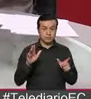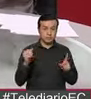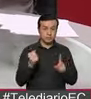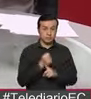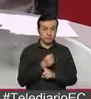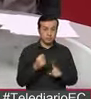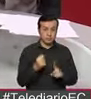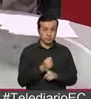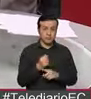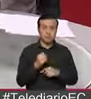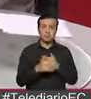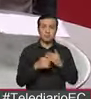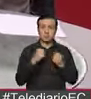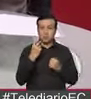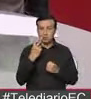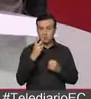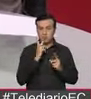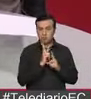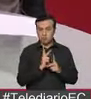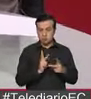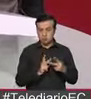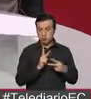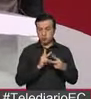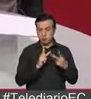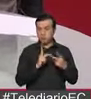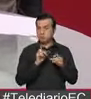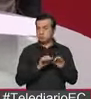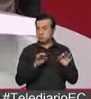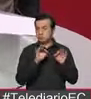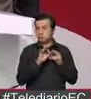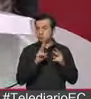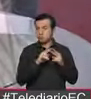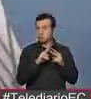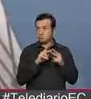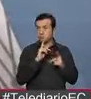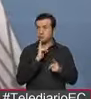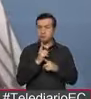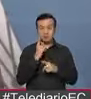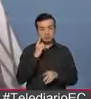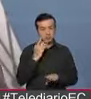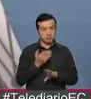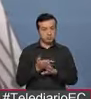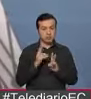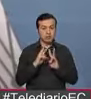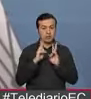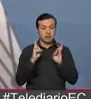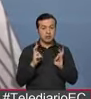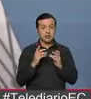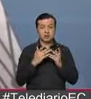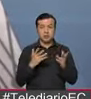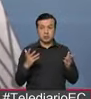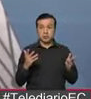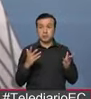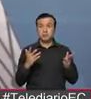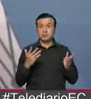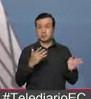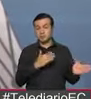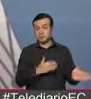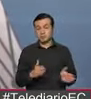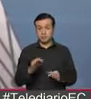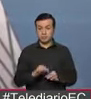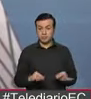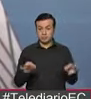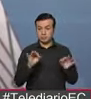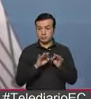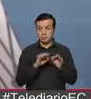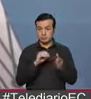desarrollamos estos dos puntos que me parecen fundamentales que usted los propone uno relacionado al talento talento humano y la necesidad de implementar